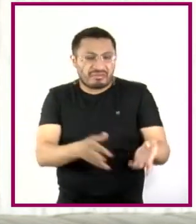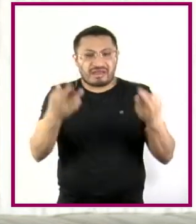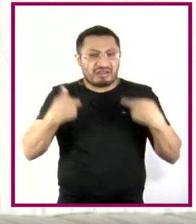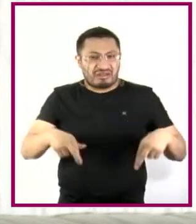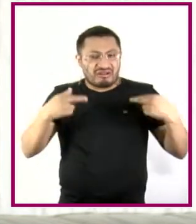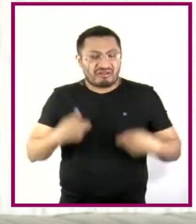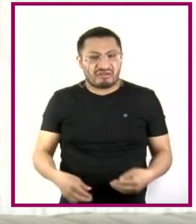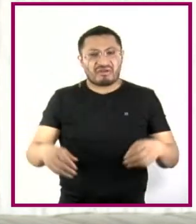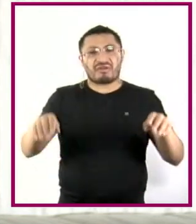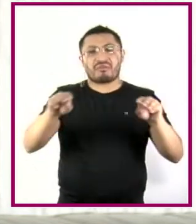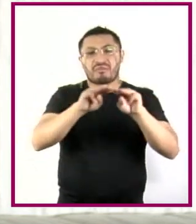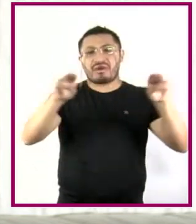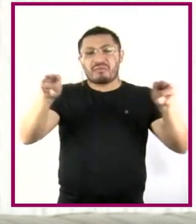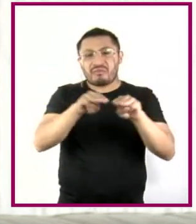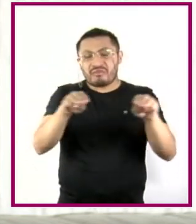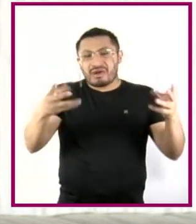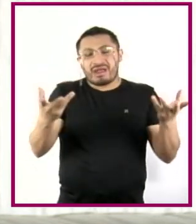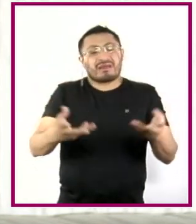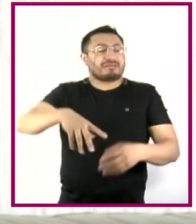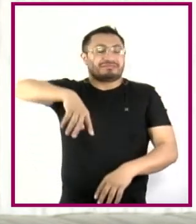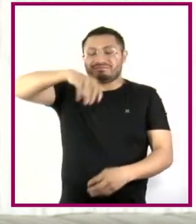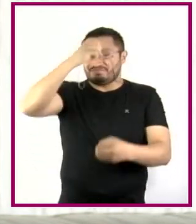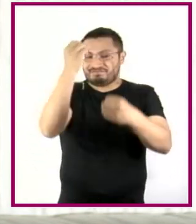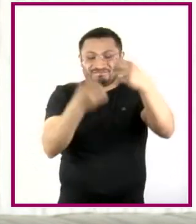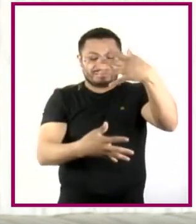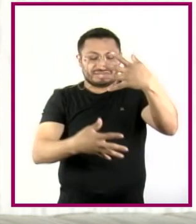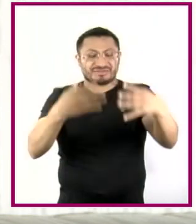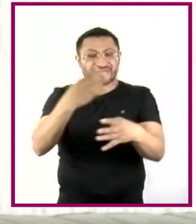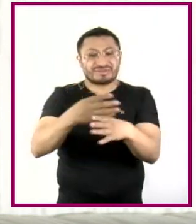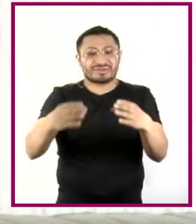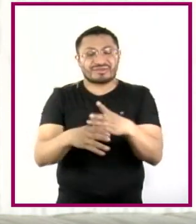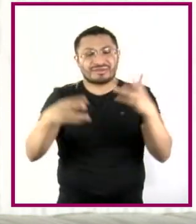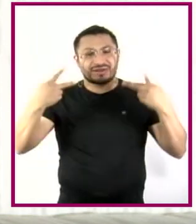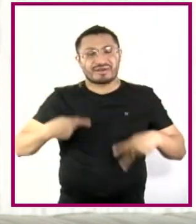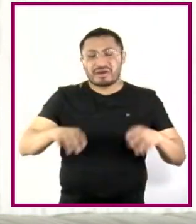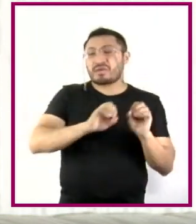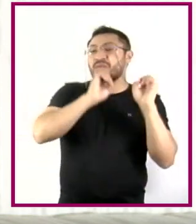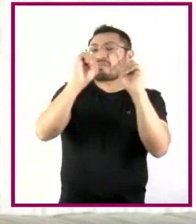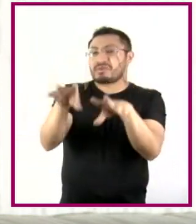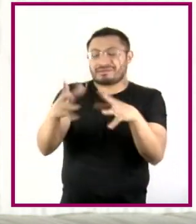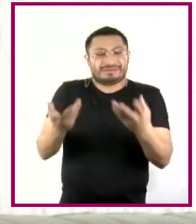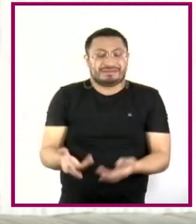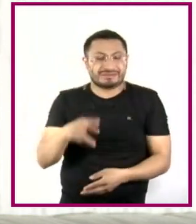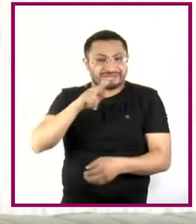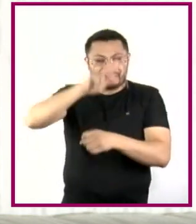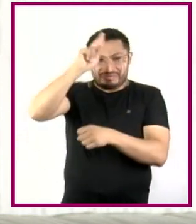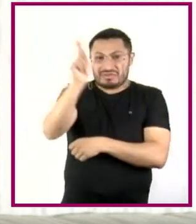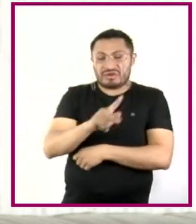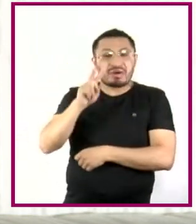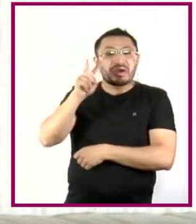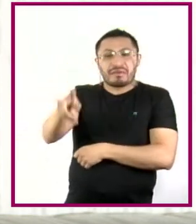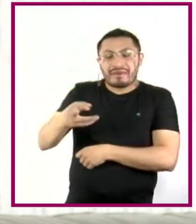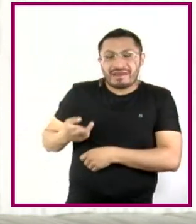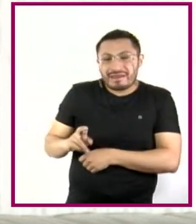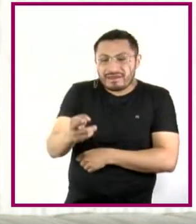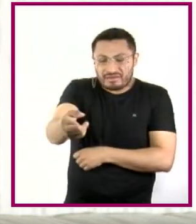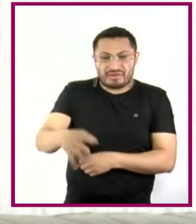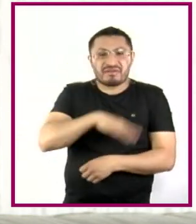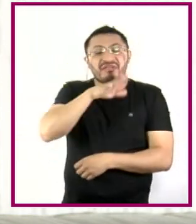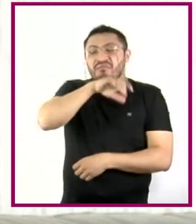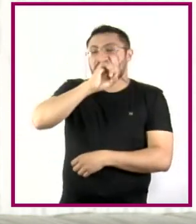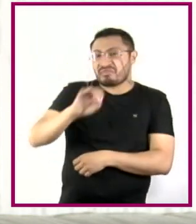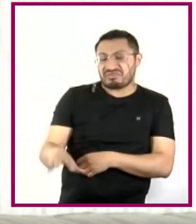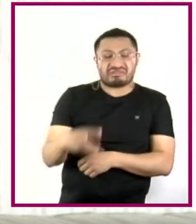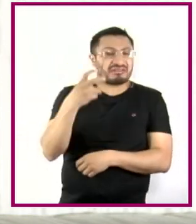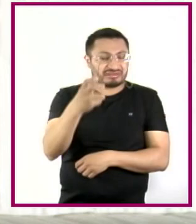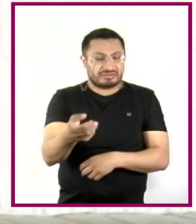se imaginan todo lo que la gente puede tirar. Lo peor de todo fue ver el río contaminado. A algunas personas que viven en la